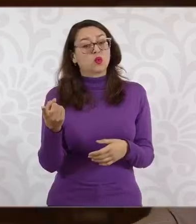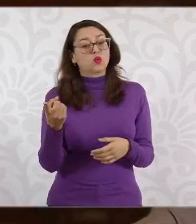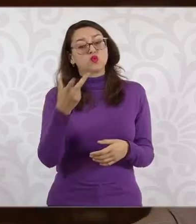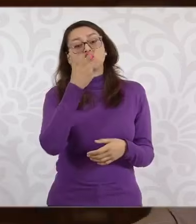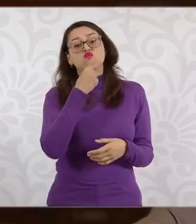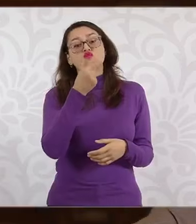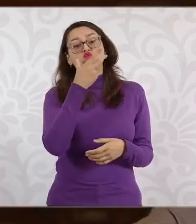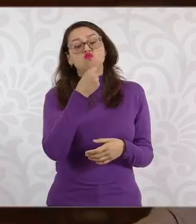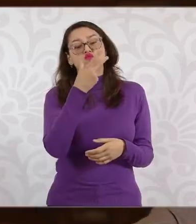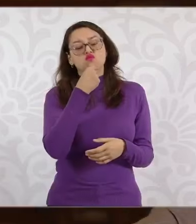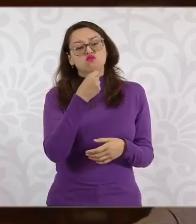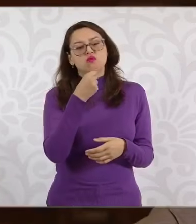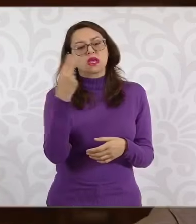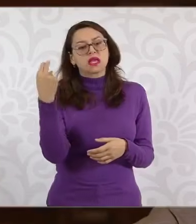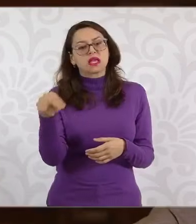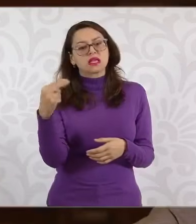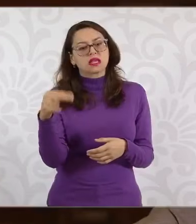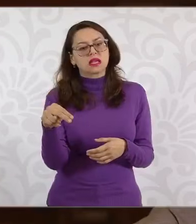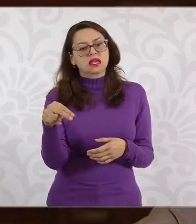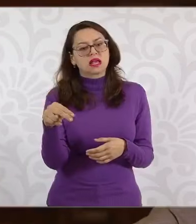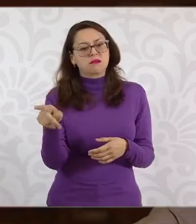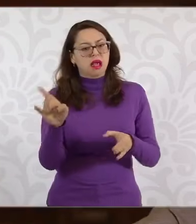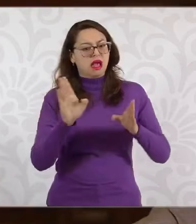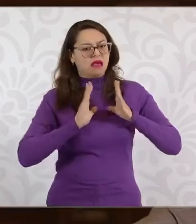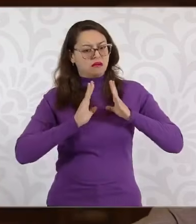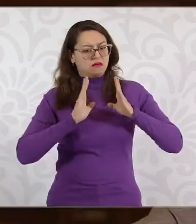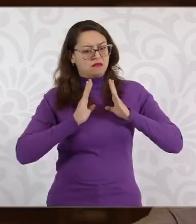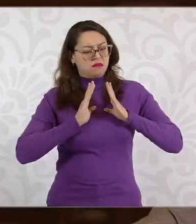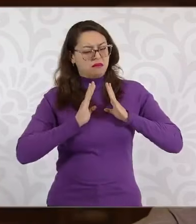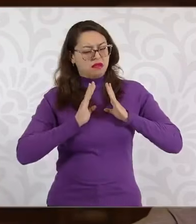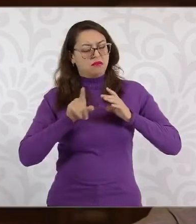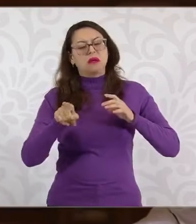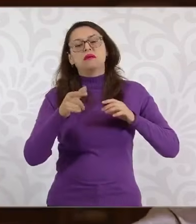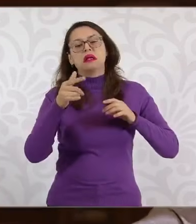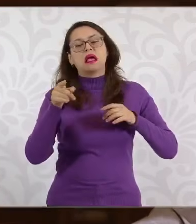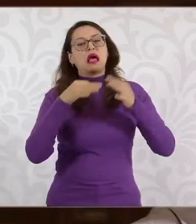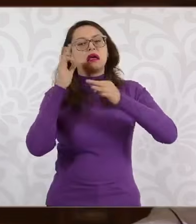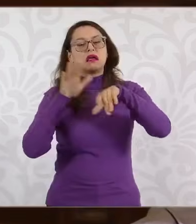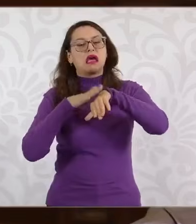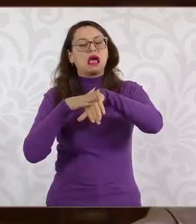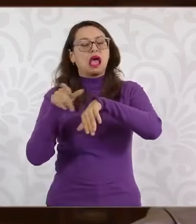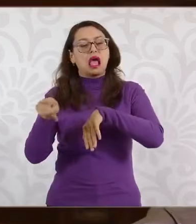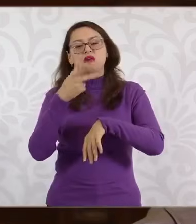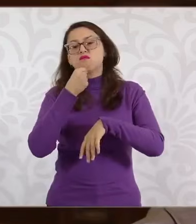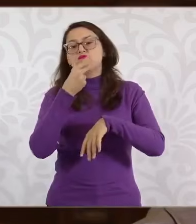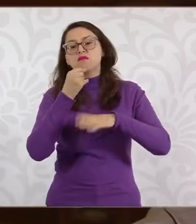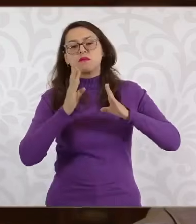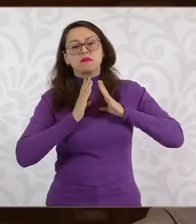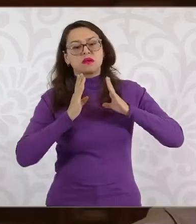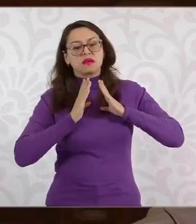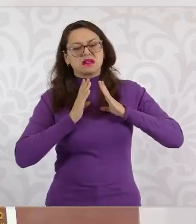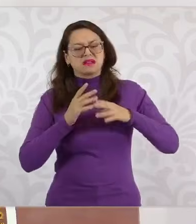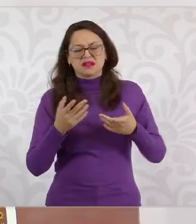un hombre que se mencionó en ese momento había sido o era militar en retiro. Eso fue lo que se mencionó incluso en medios de comunicación y lo que poco que se pudo recoger. ¿Qué